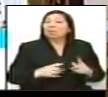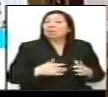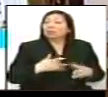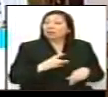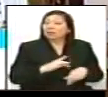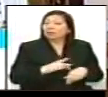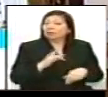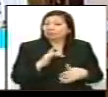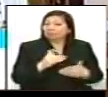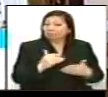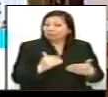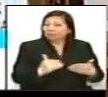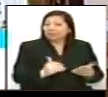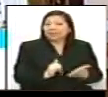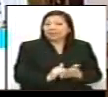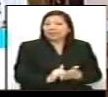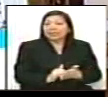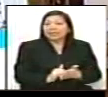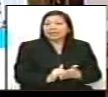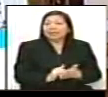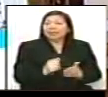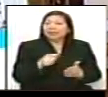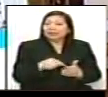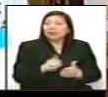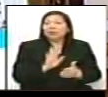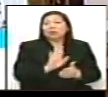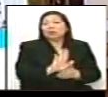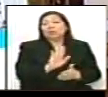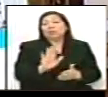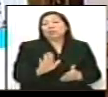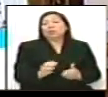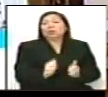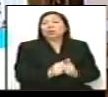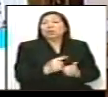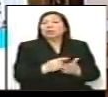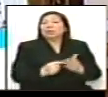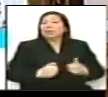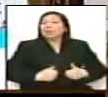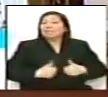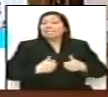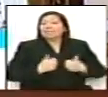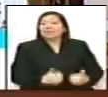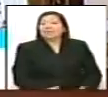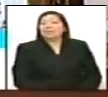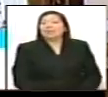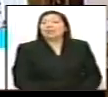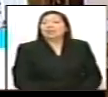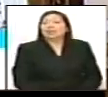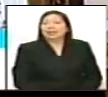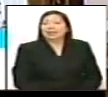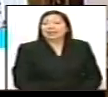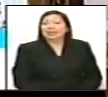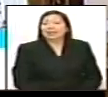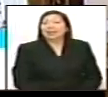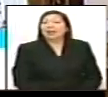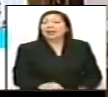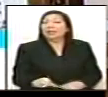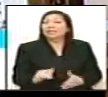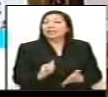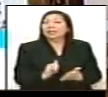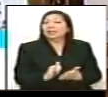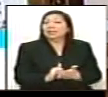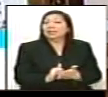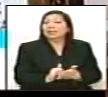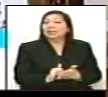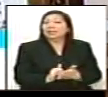tocar una agenda cuando es una agenda que lo atañe a él y a los suyos y con la que ha vivido a lo largo de su vida, hace que